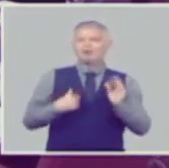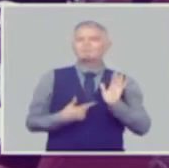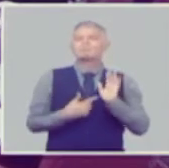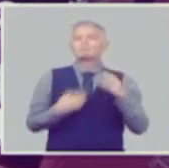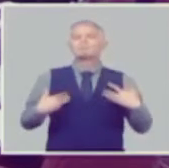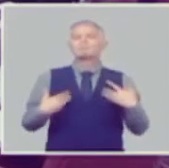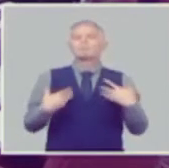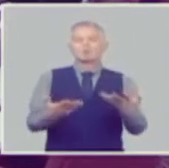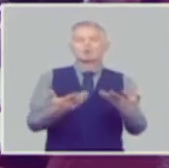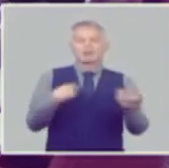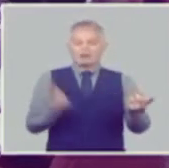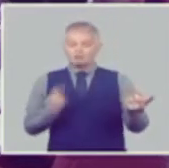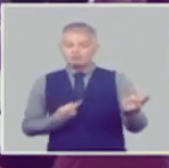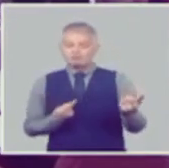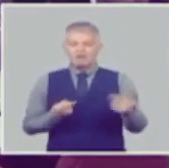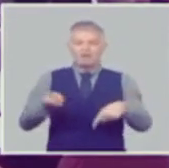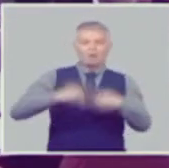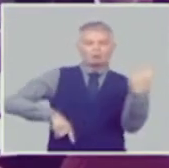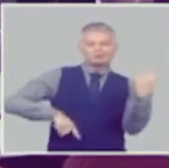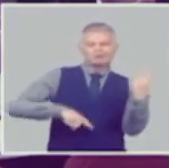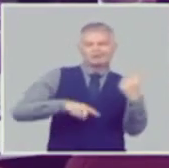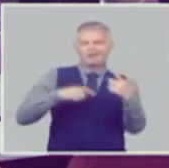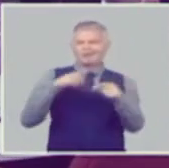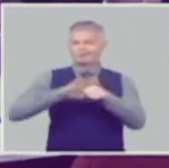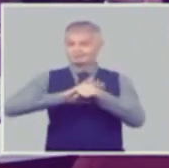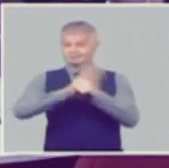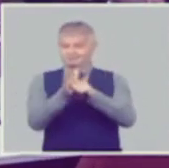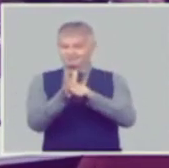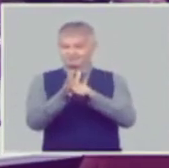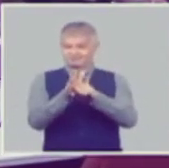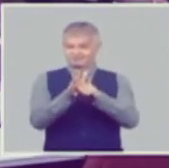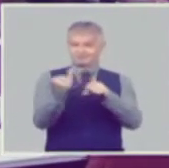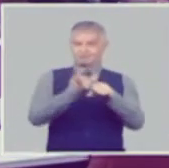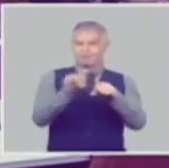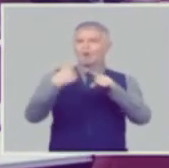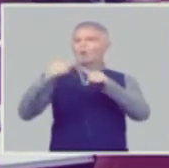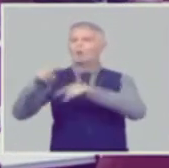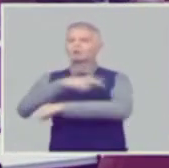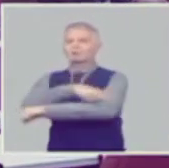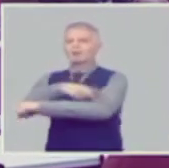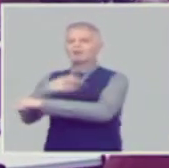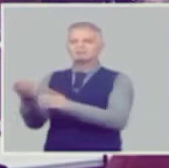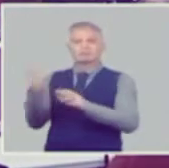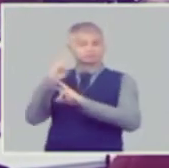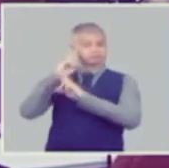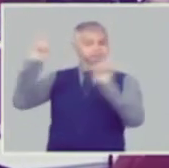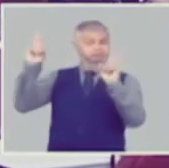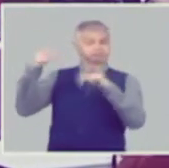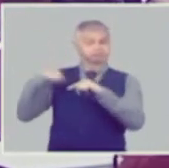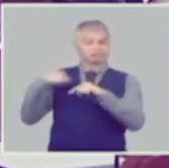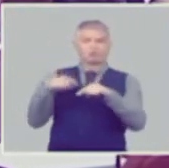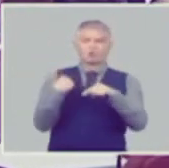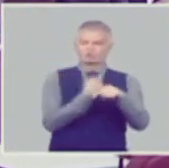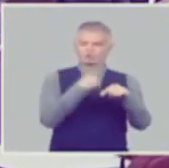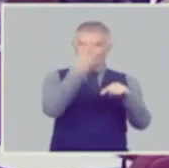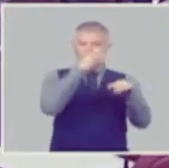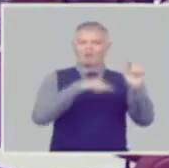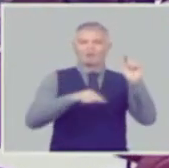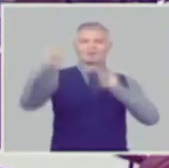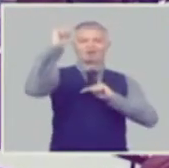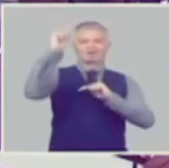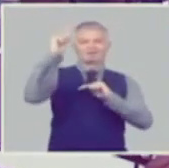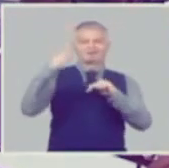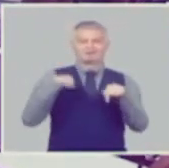a la pandemia por delante de países de similar o superior desarrollo. El talento natural del